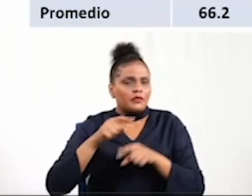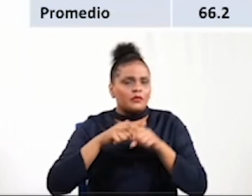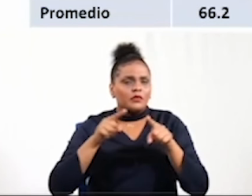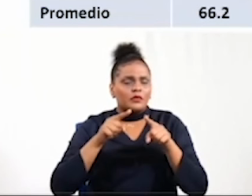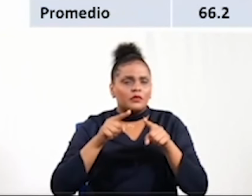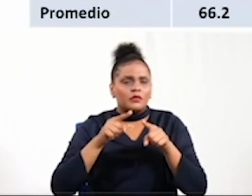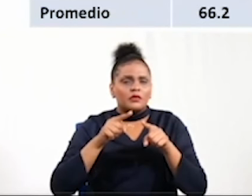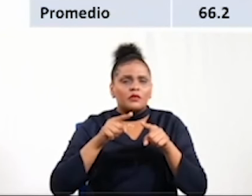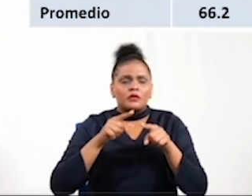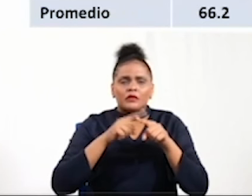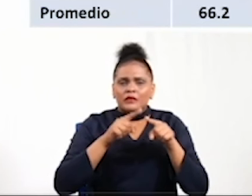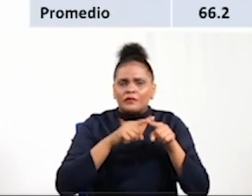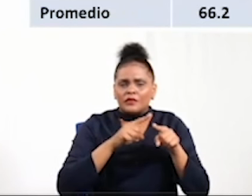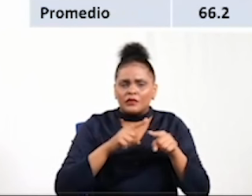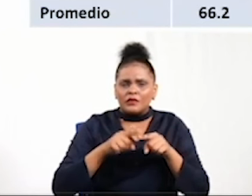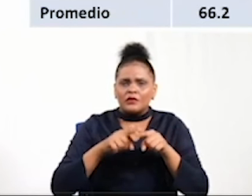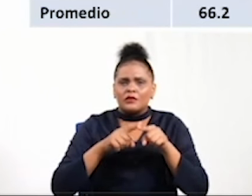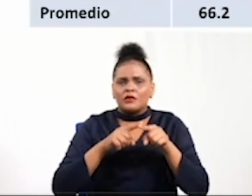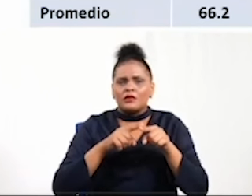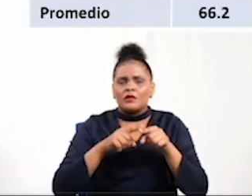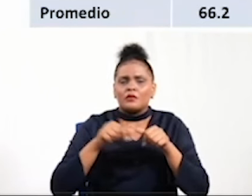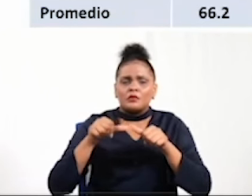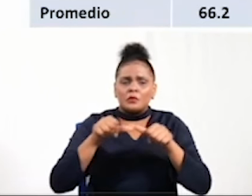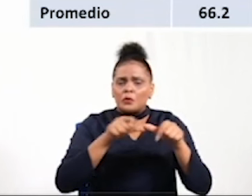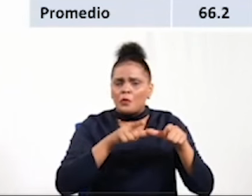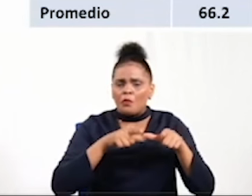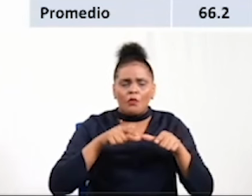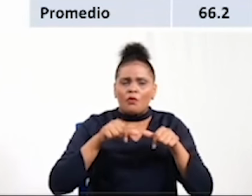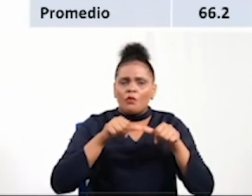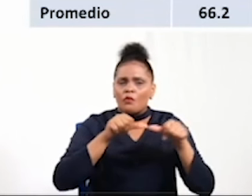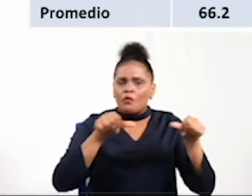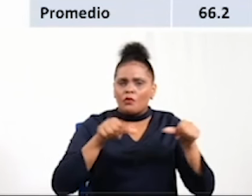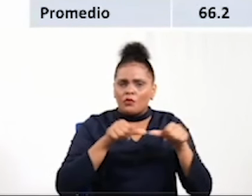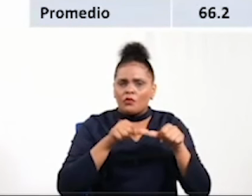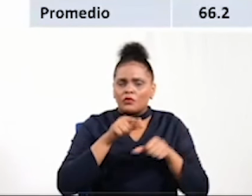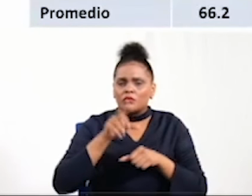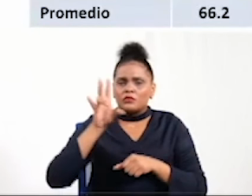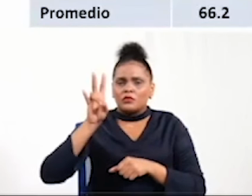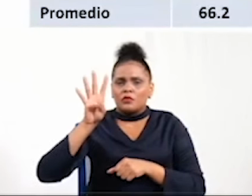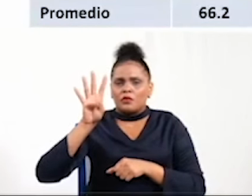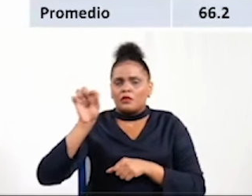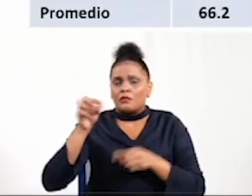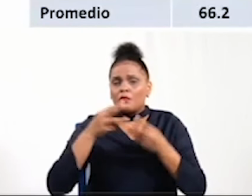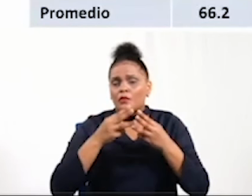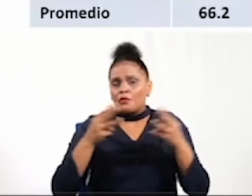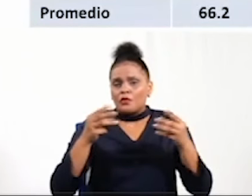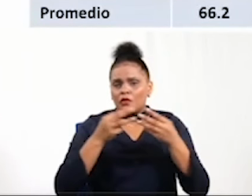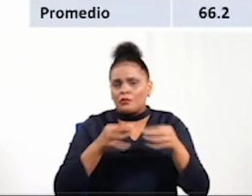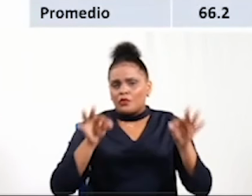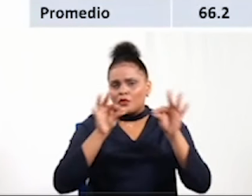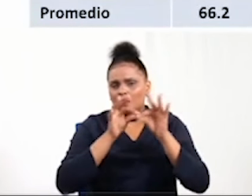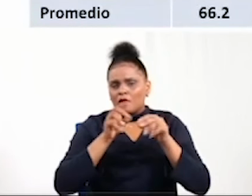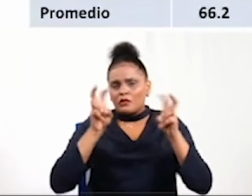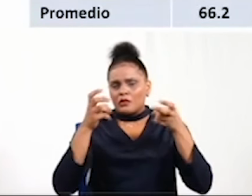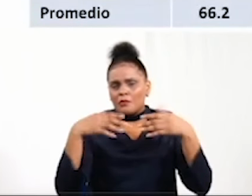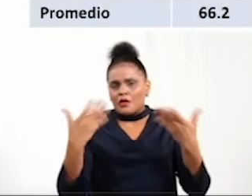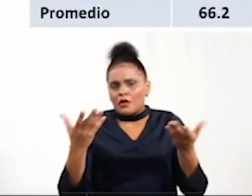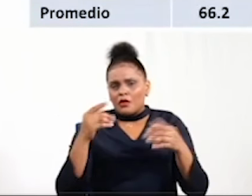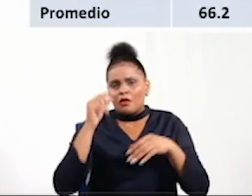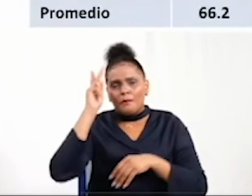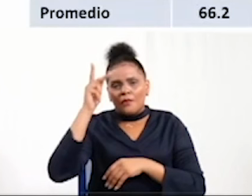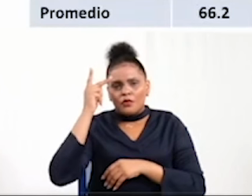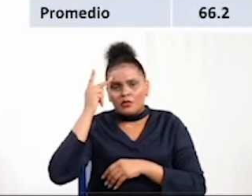70 a diferencia del poder judicial donde tiene 64 y también tiene un déficit importante en el tema de los partidos políticos